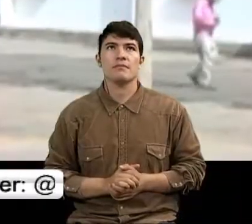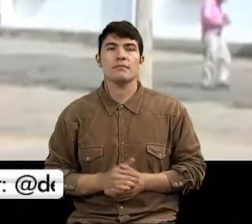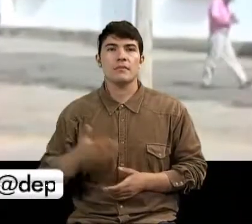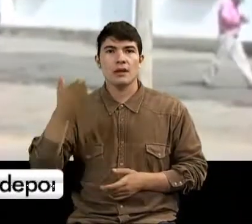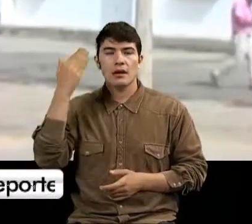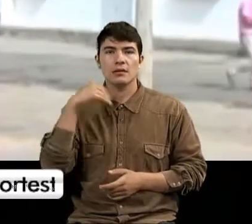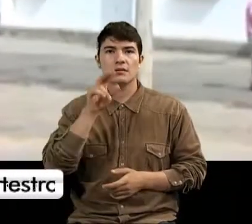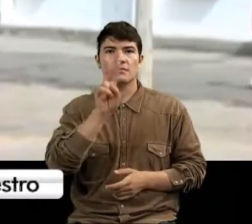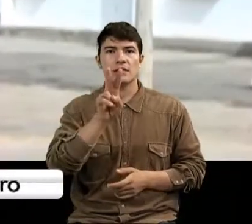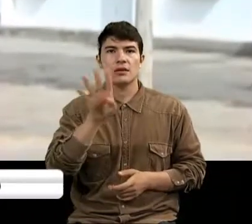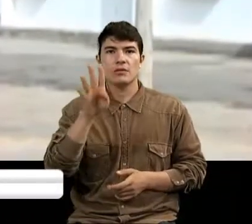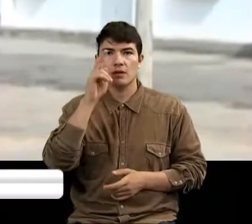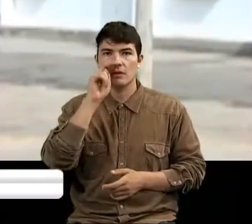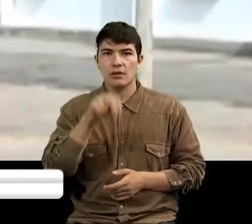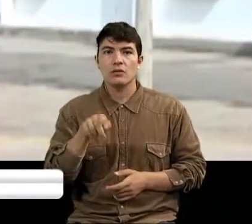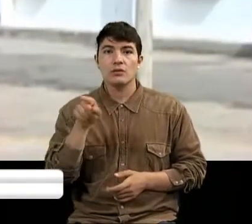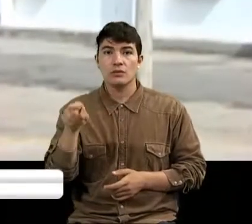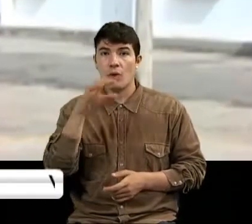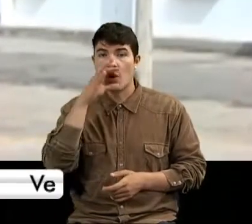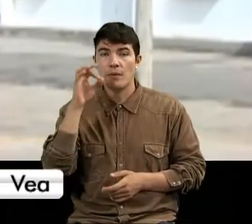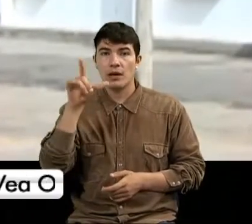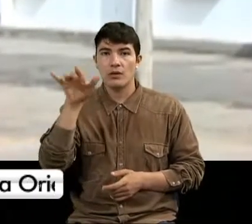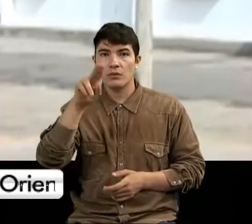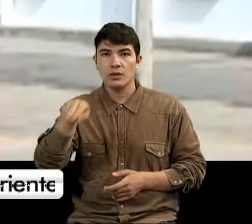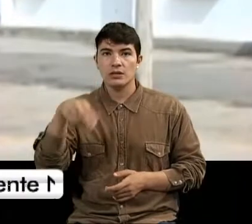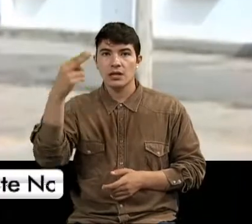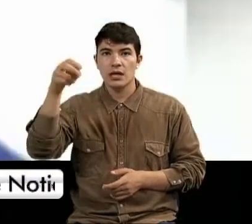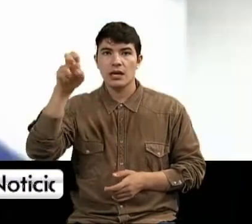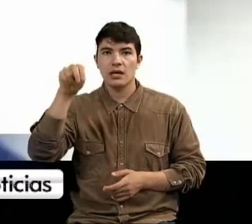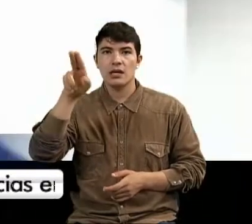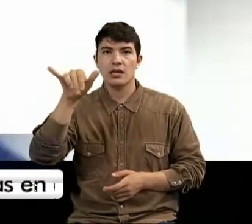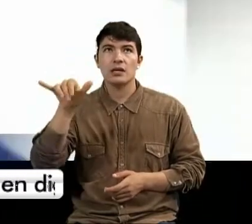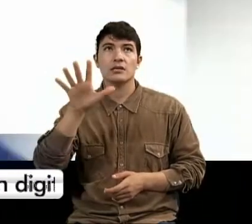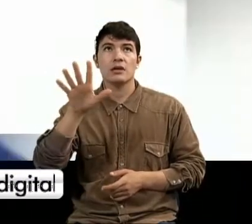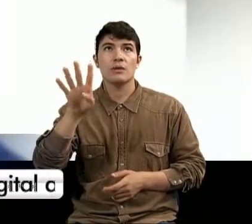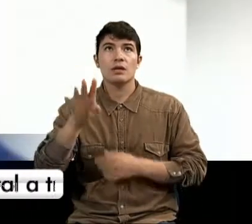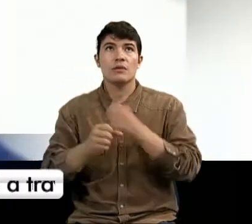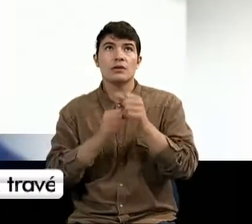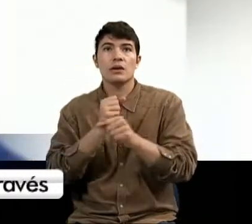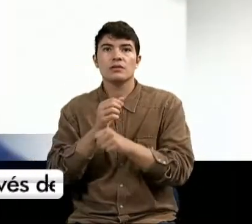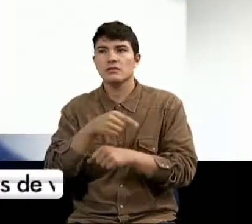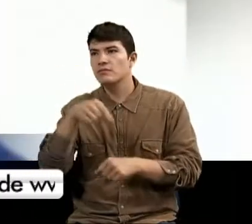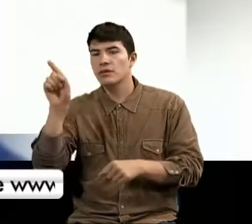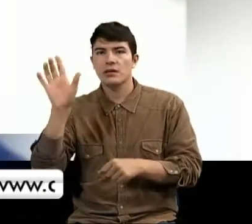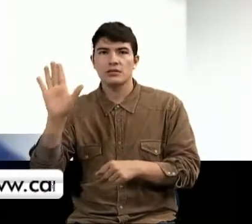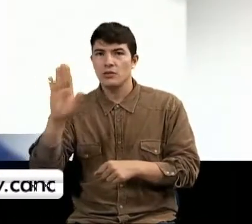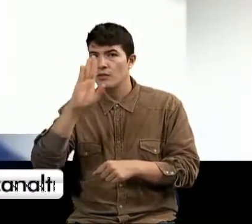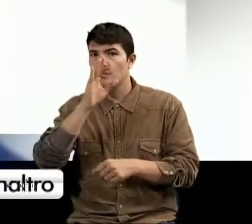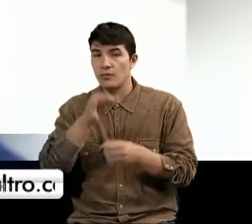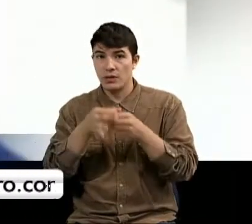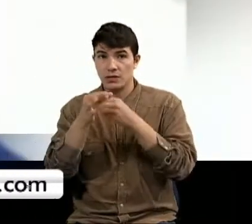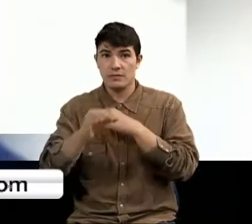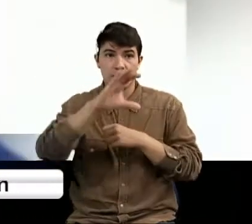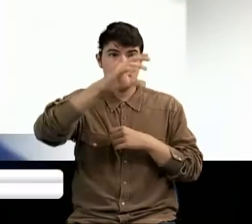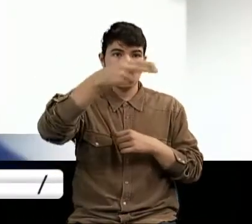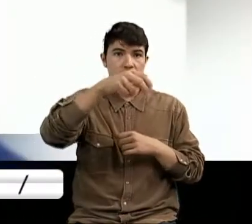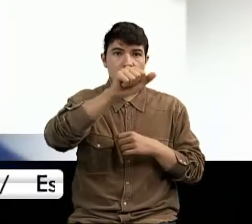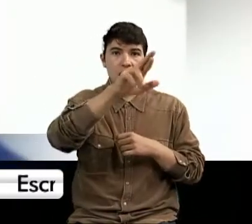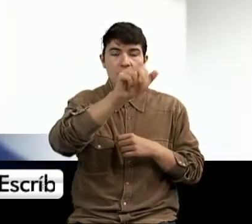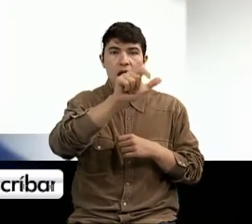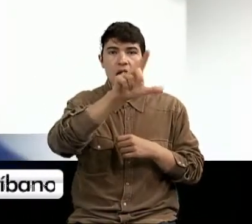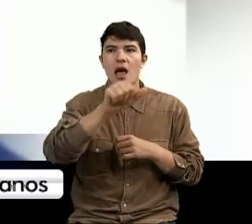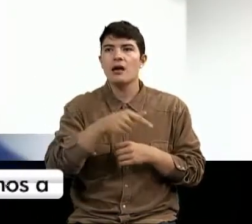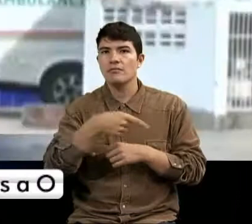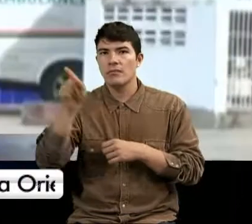pasado 24 de junio el señor luís enrique ríos león de 54 años de edad fue remitido desde el municipio de charalá al hospital